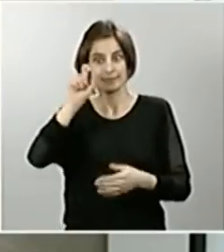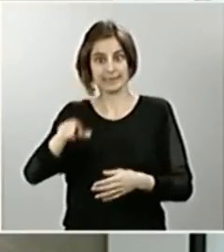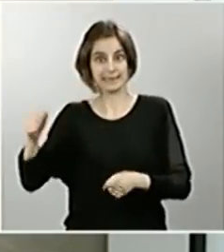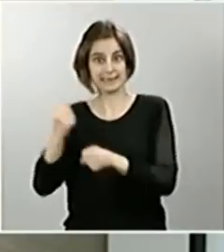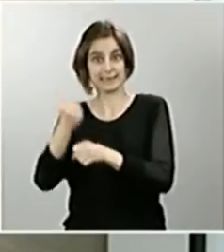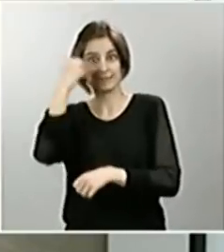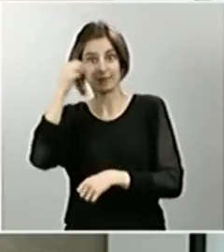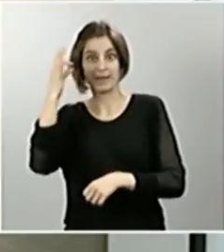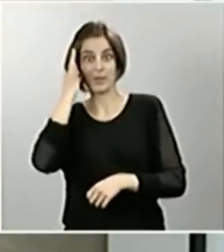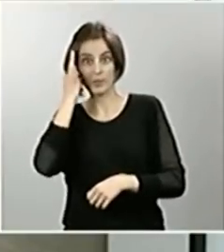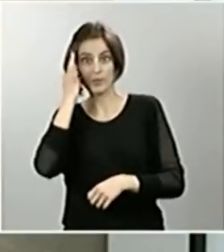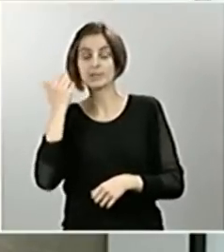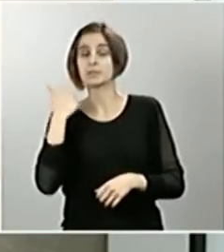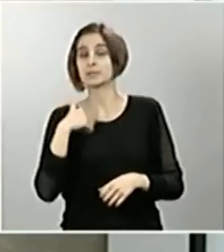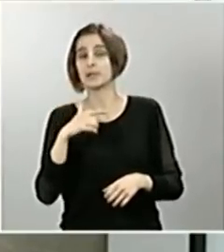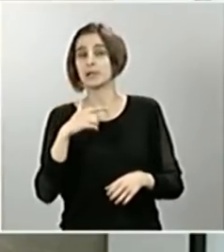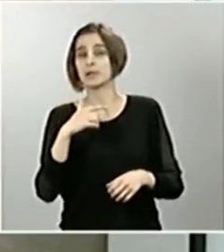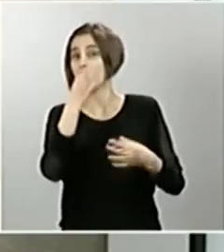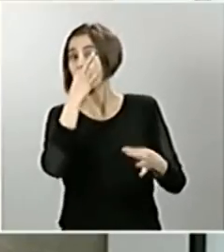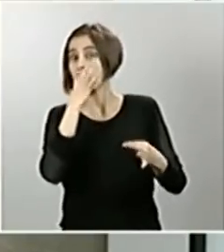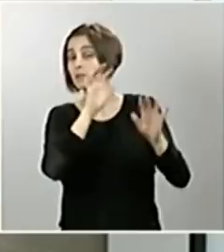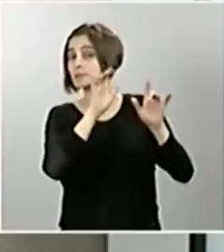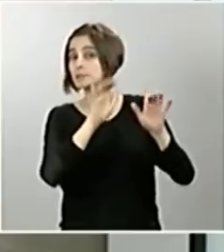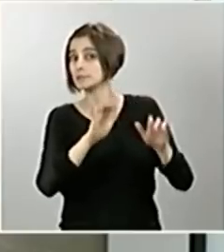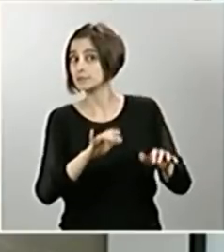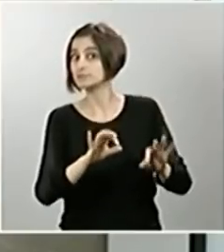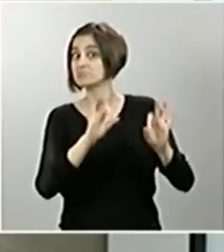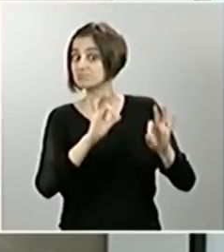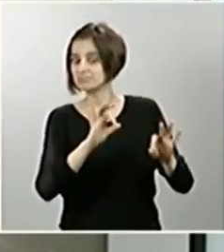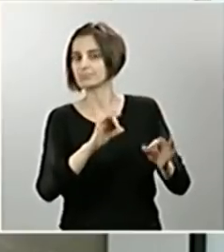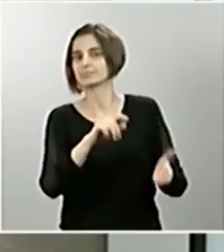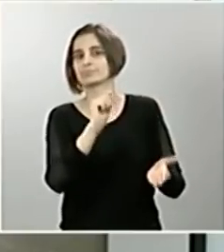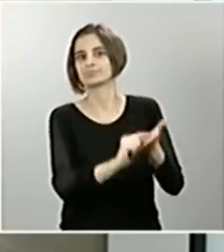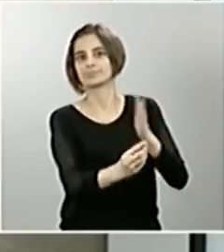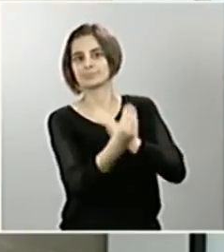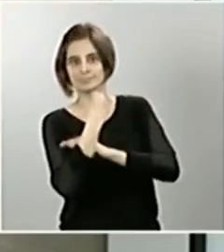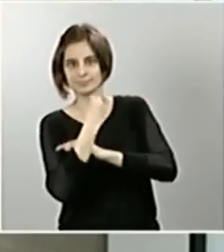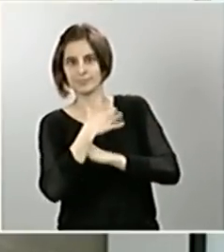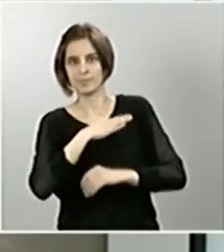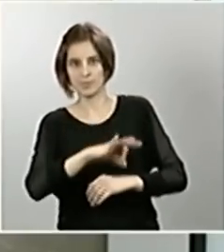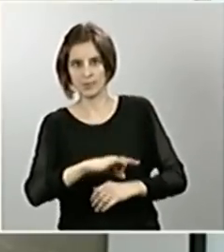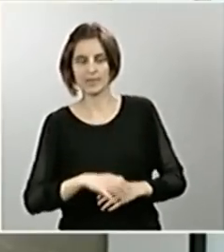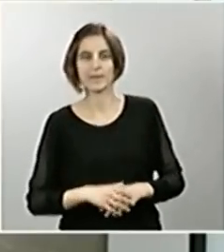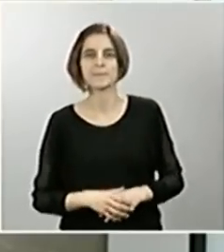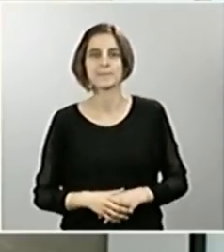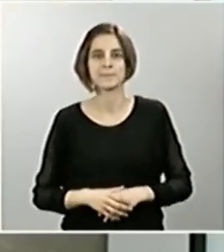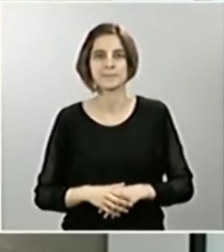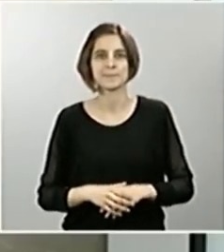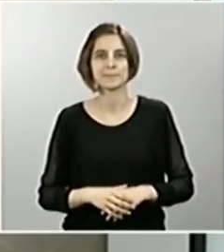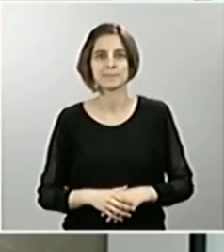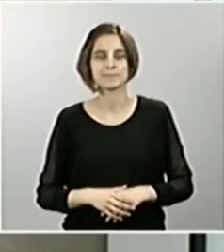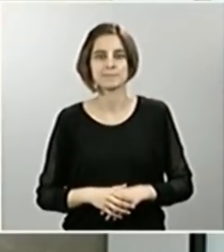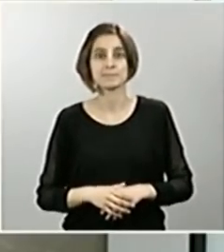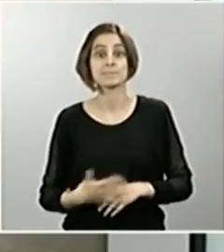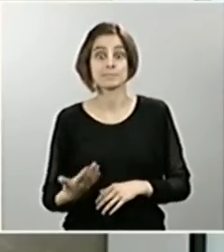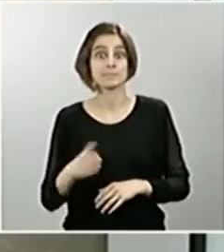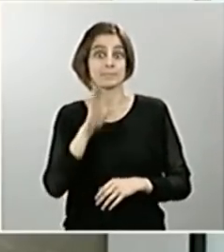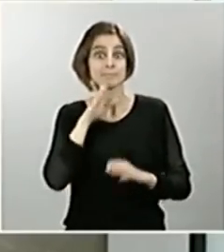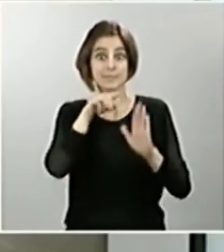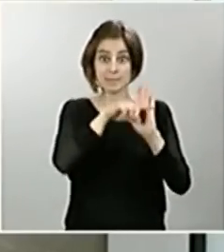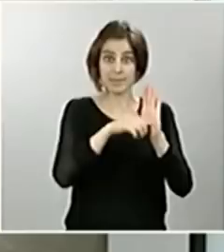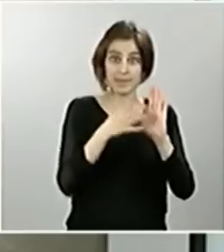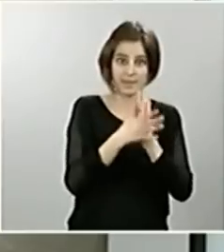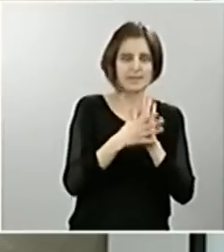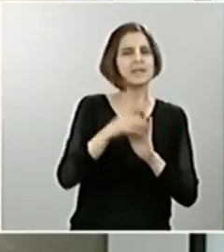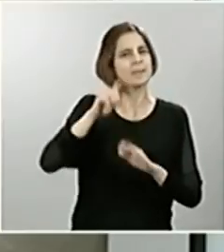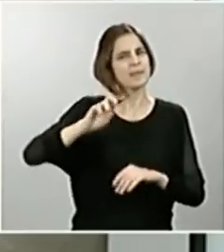as prestaciones públicas de desempleo. Pero junto con estas medidas abordamos algunhas medidas máis que teñen que